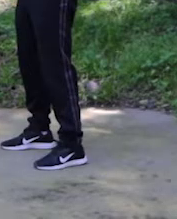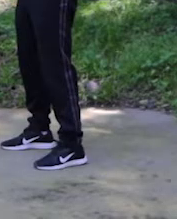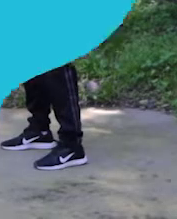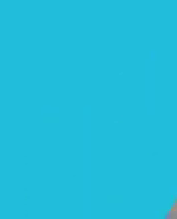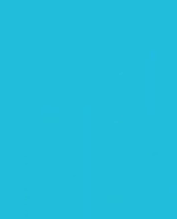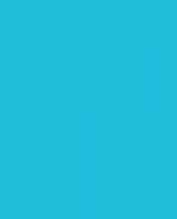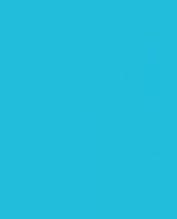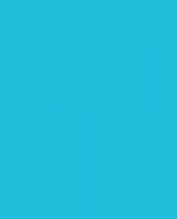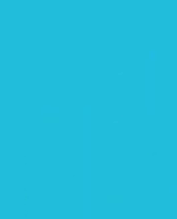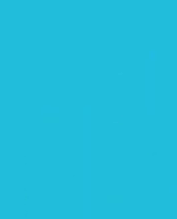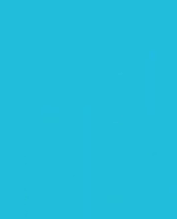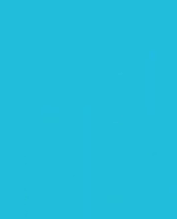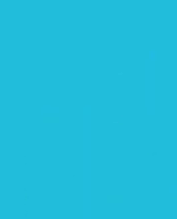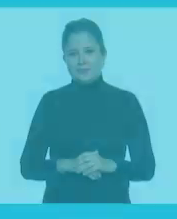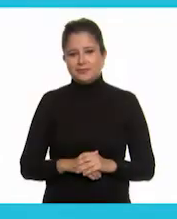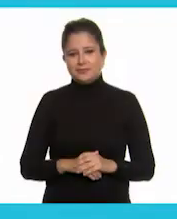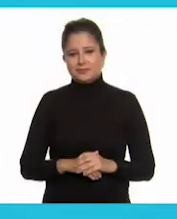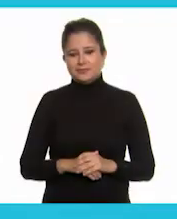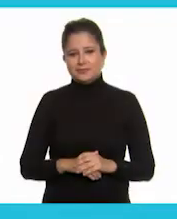ahí, exacto.